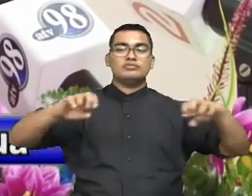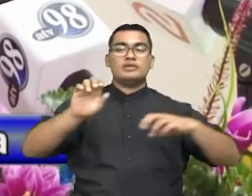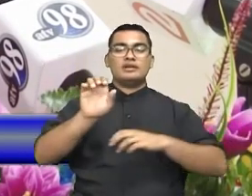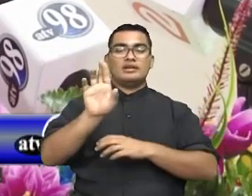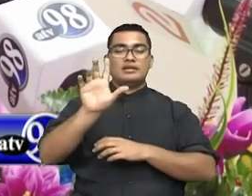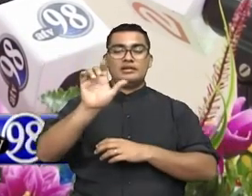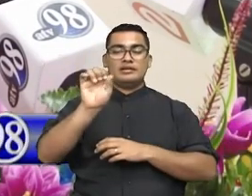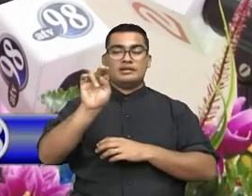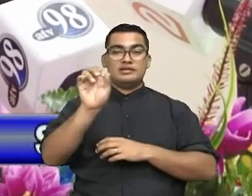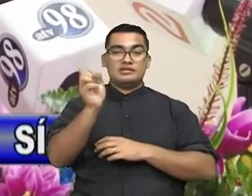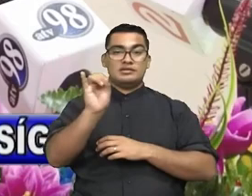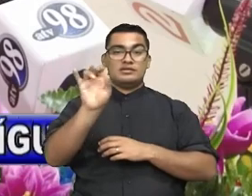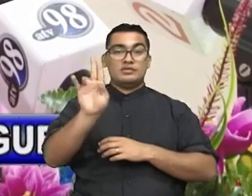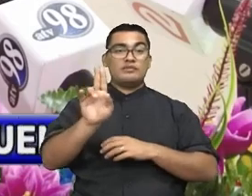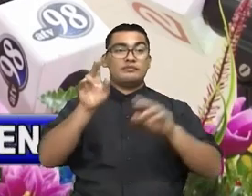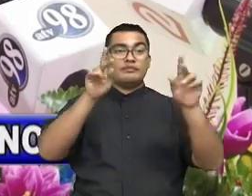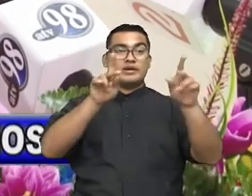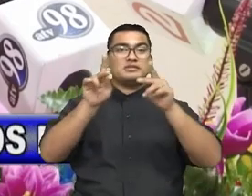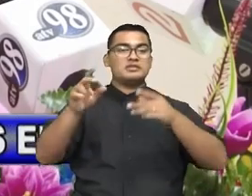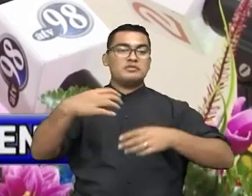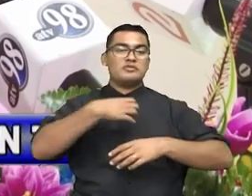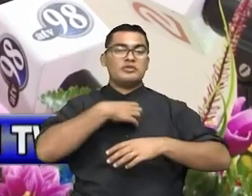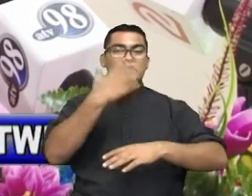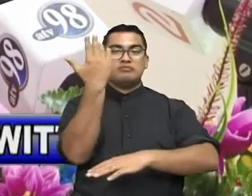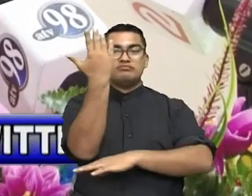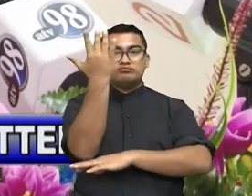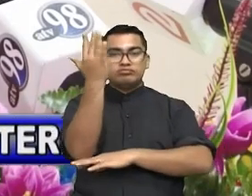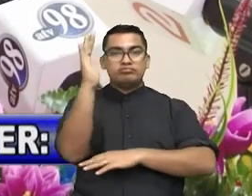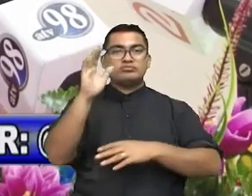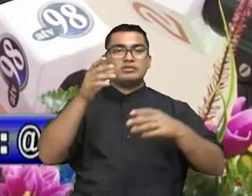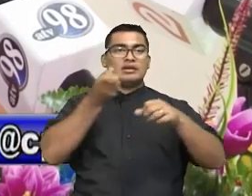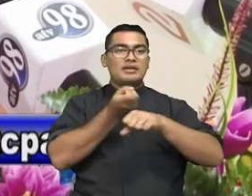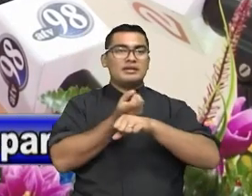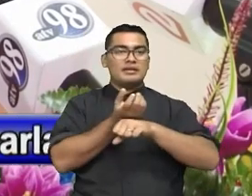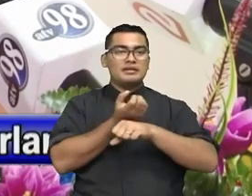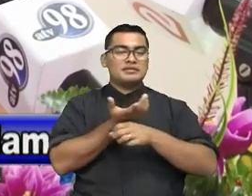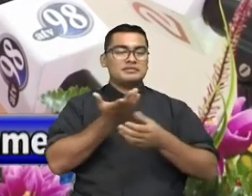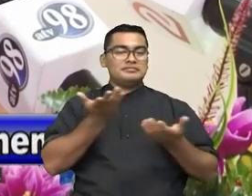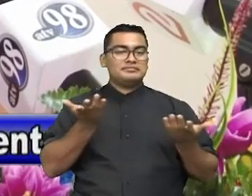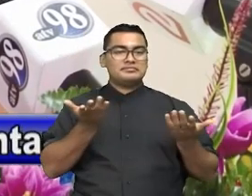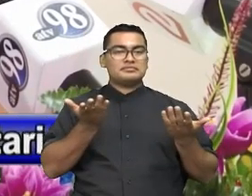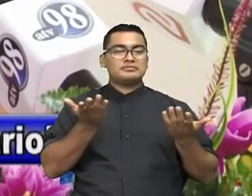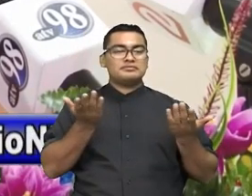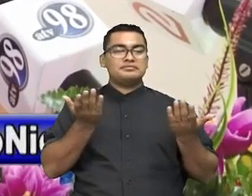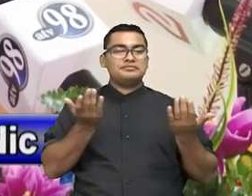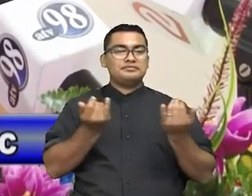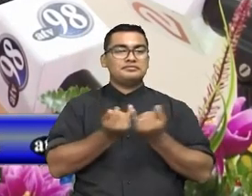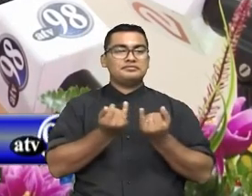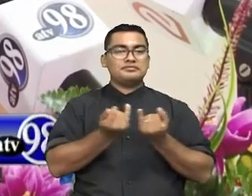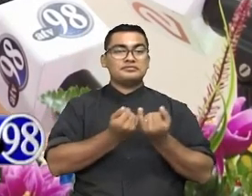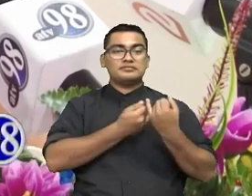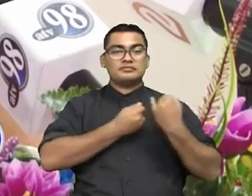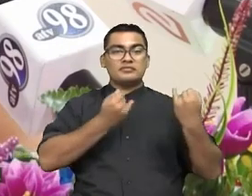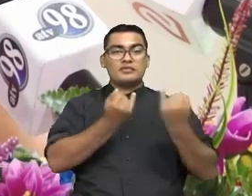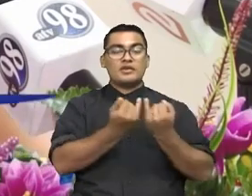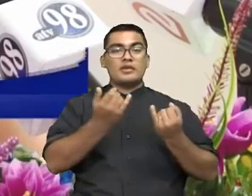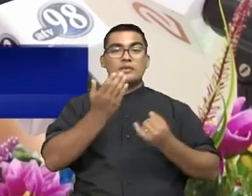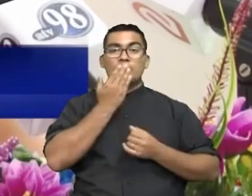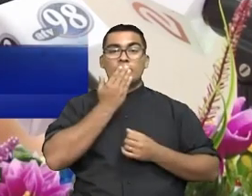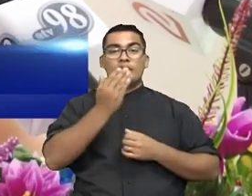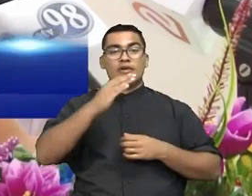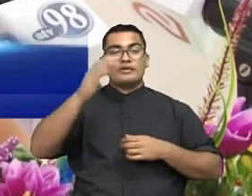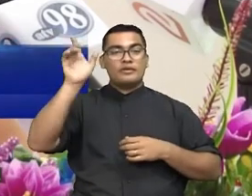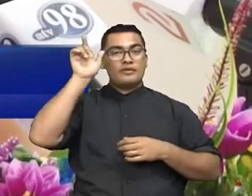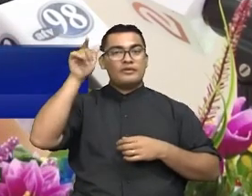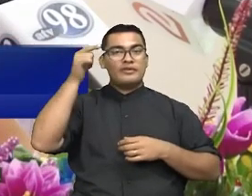de regentes, dueños de bosque, alcaldía y instituciones del buen gobierno del sistema